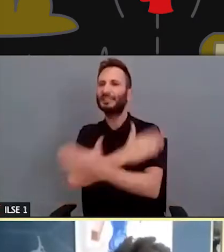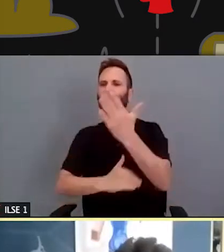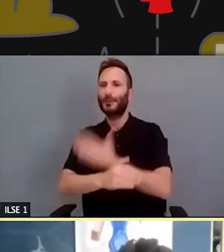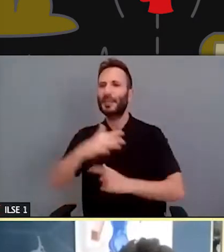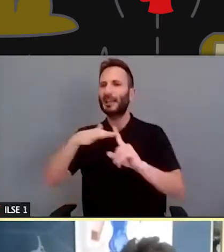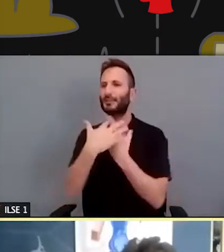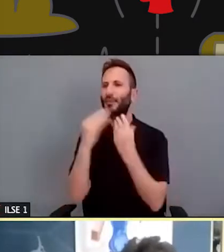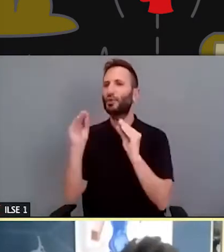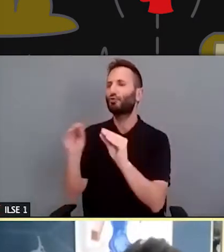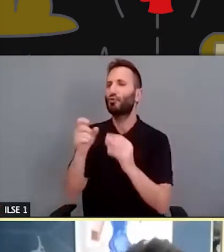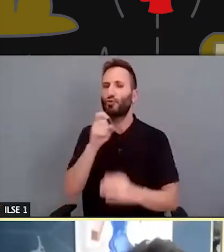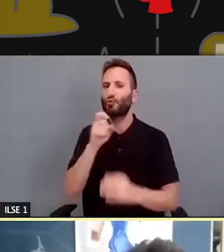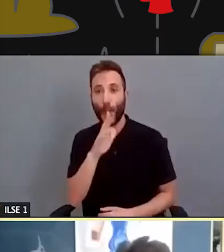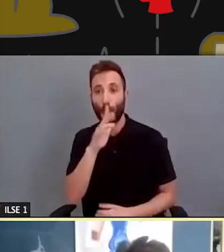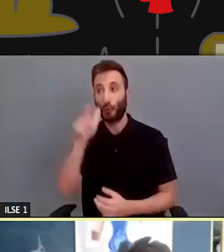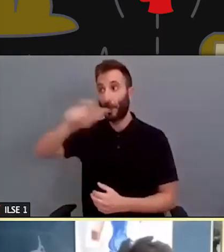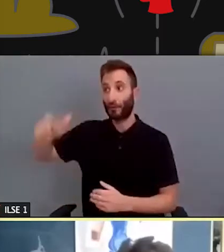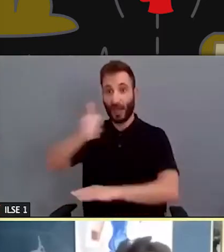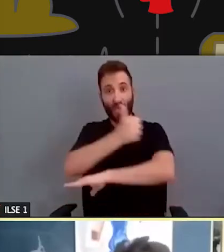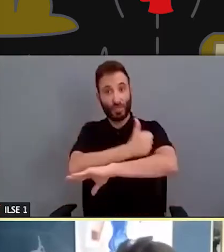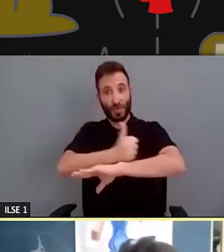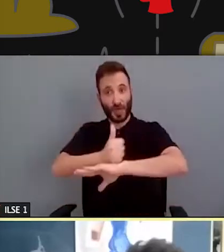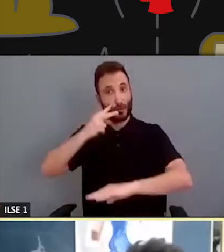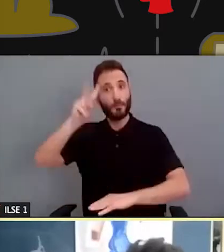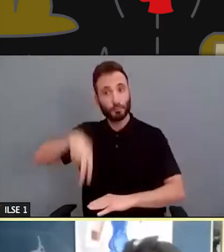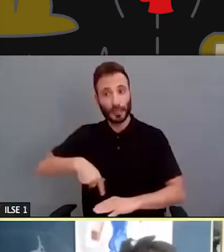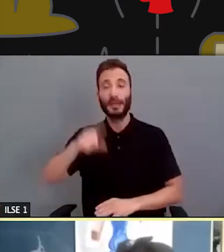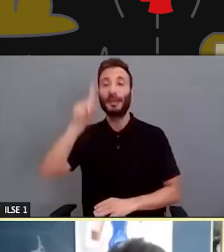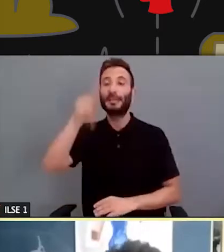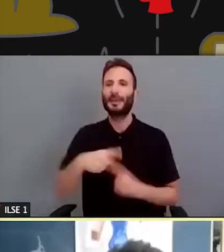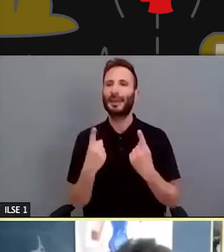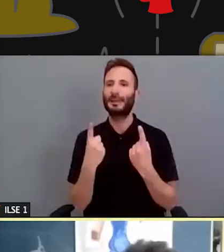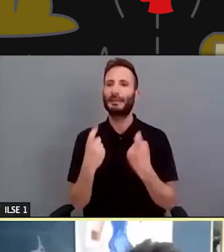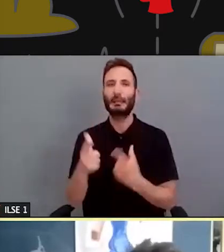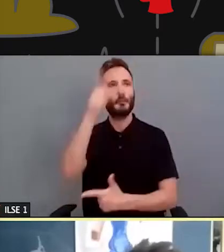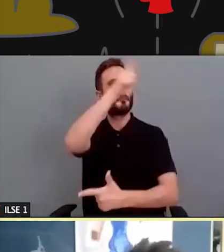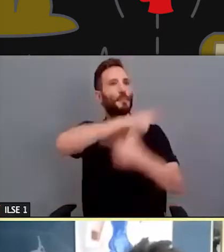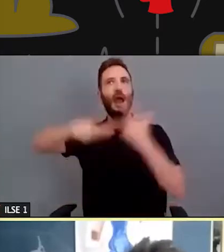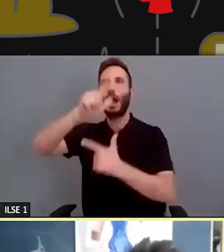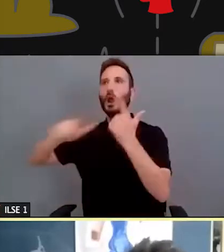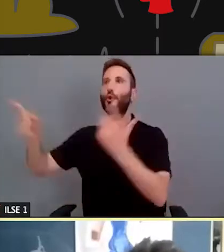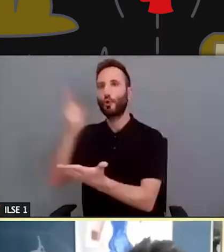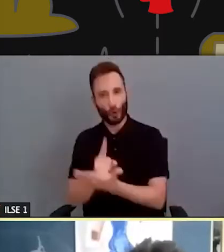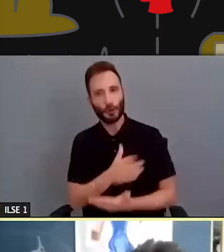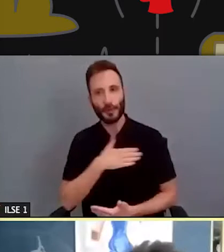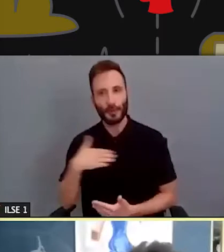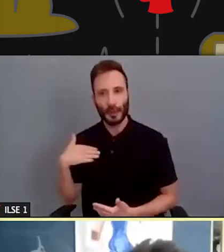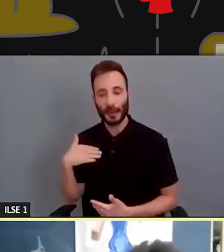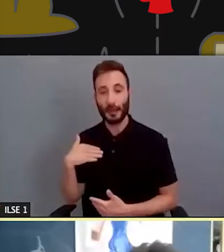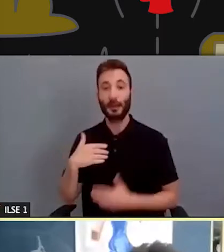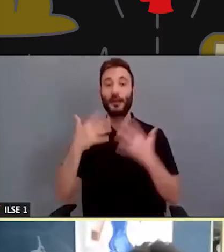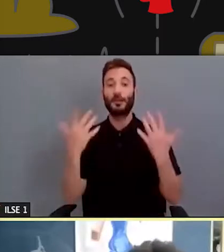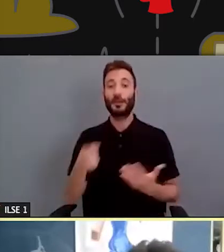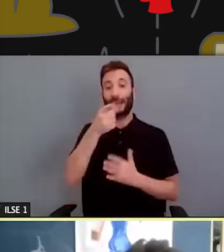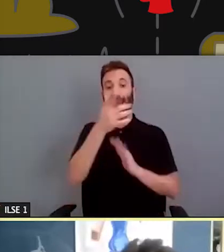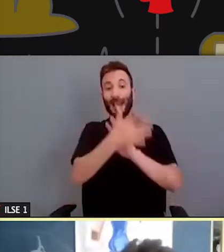la vez ciudadanos y también necesitan o desean viajar de nuevo. Y ahí hemos hablado de la